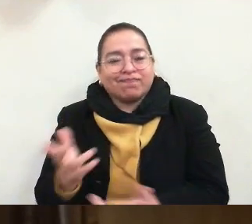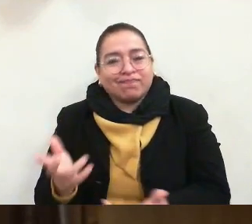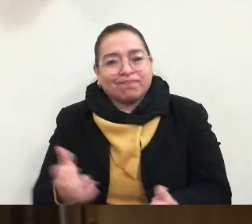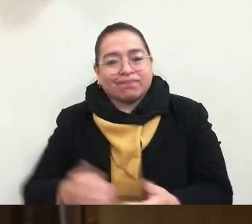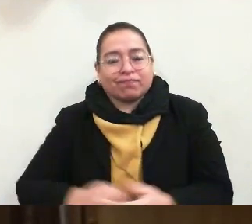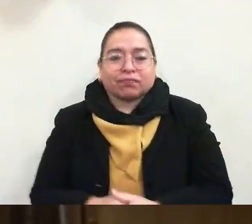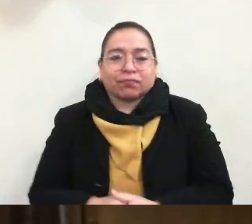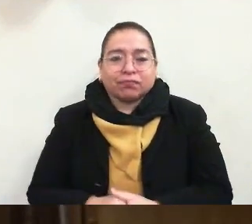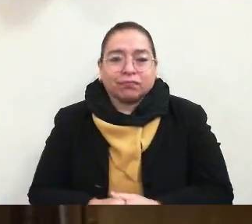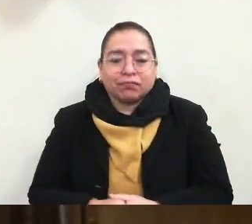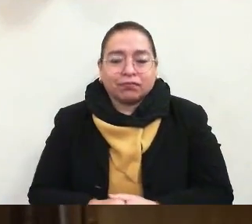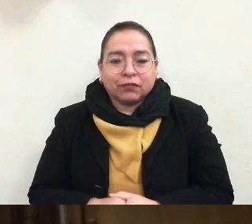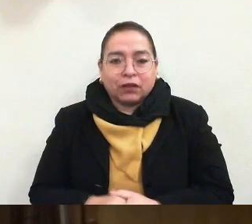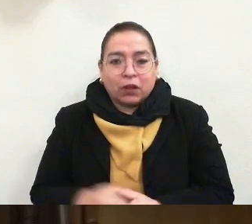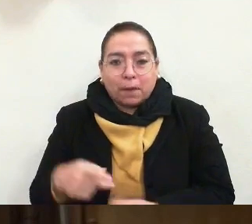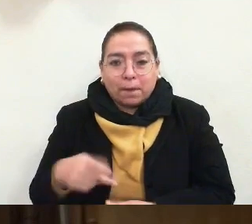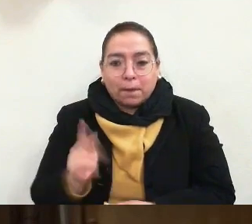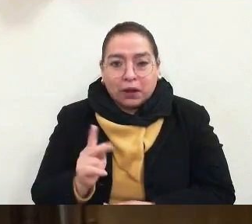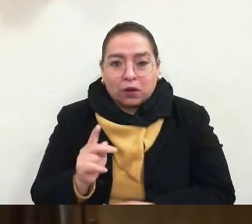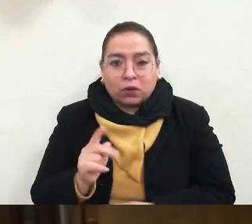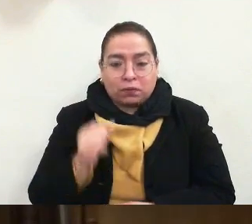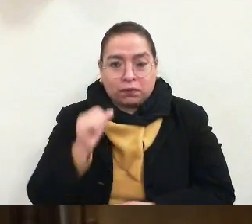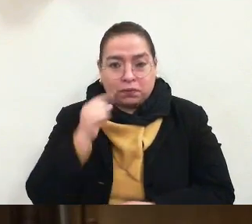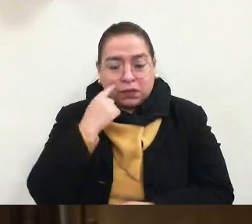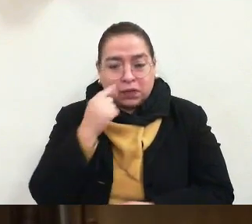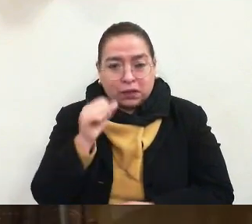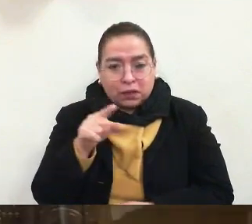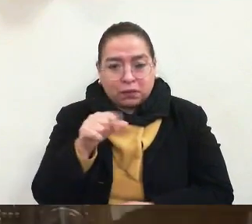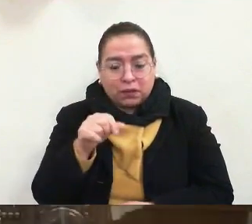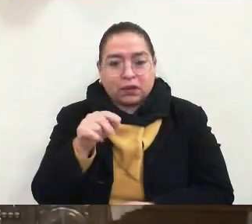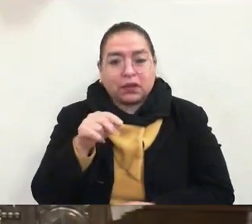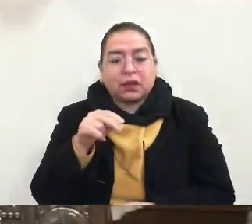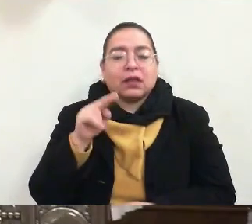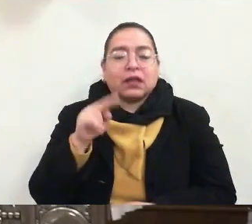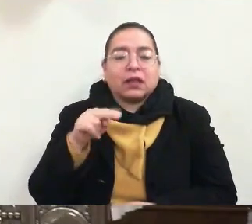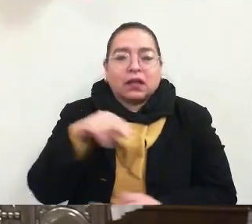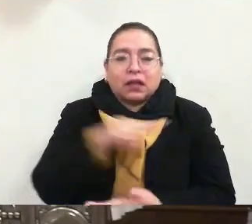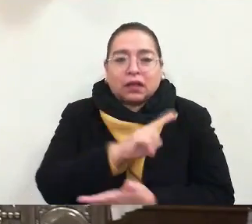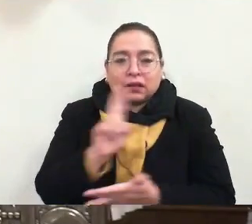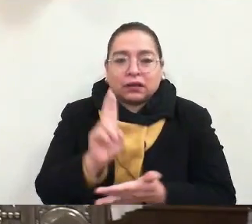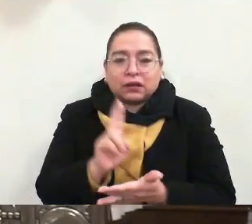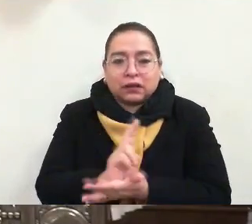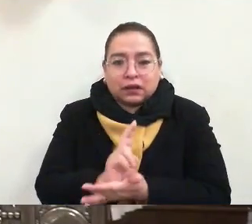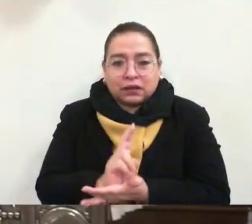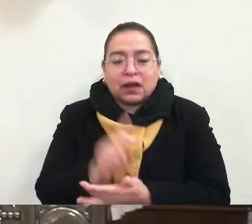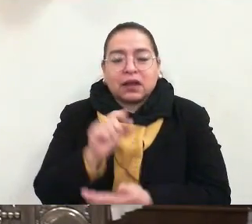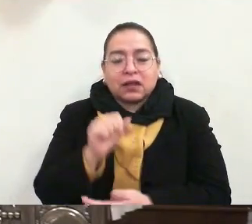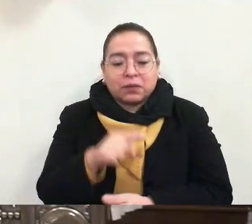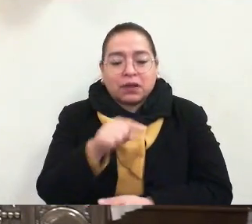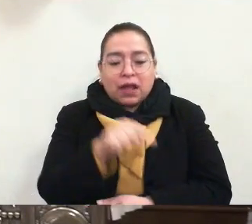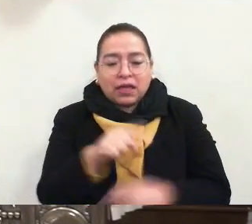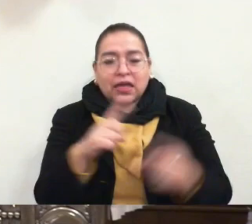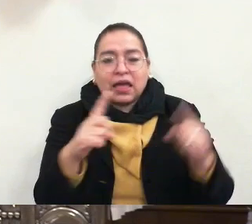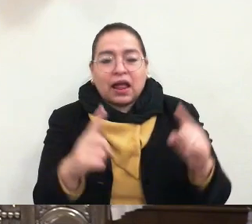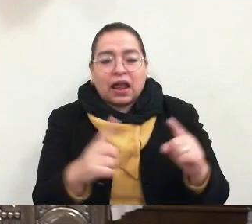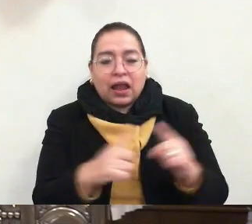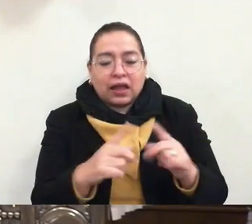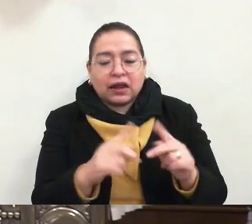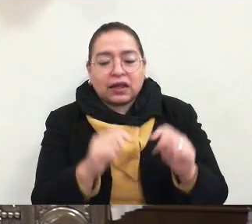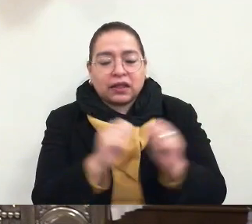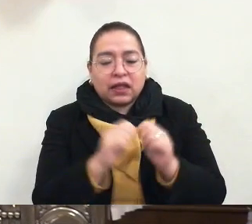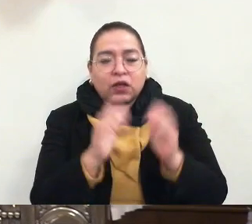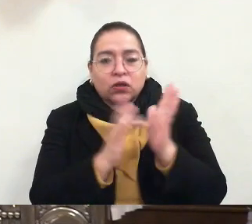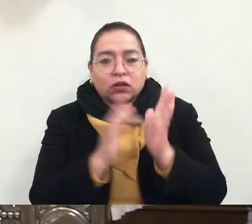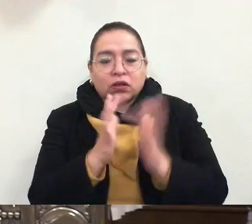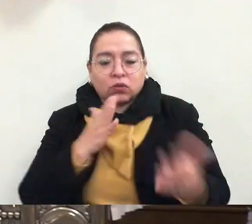el lugar donde vivía Jesús, también en la sinagoga, se